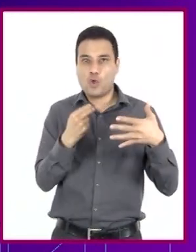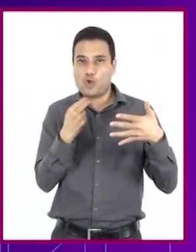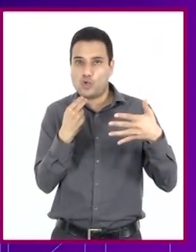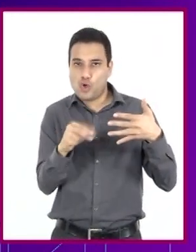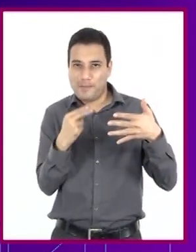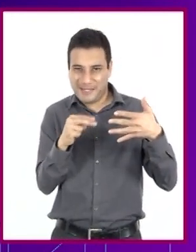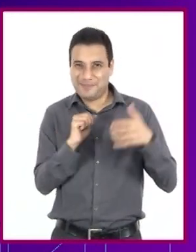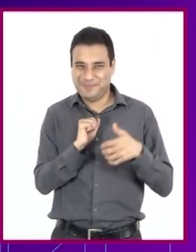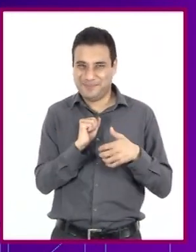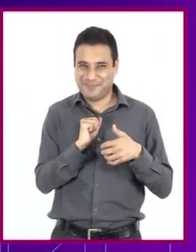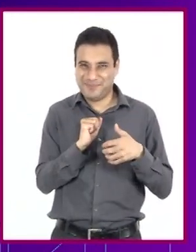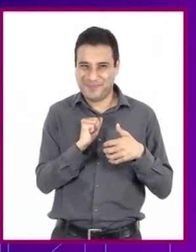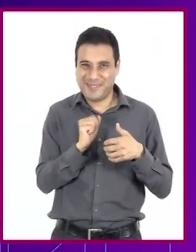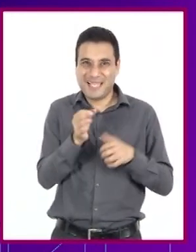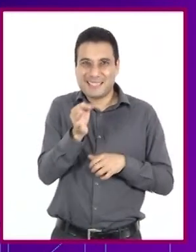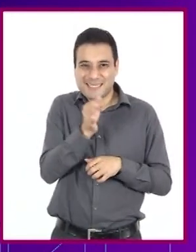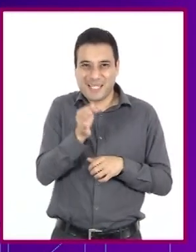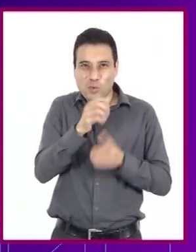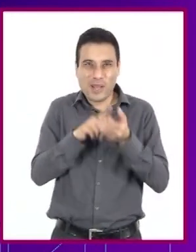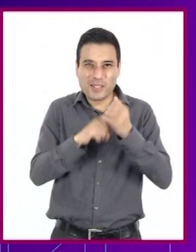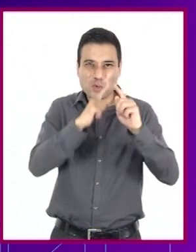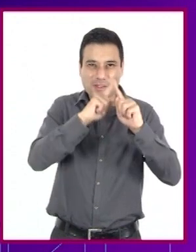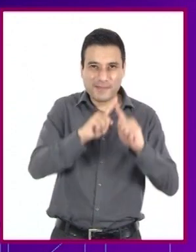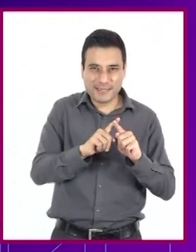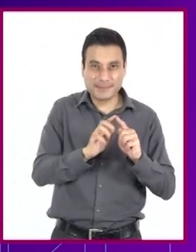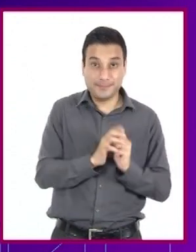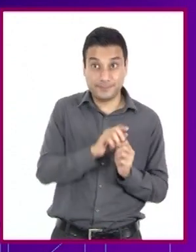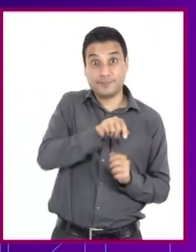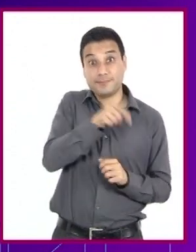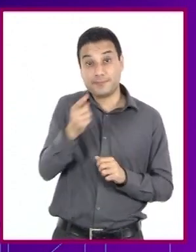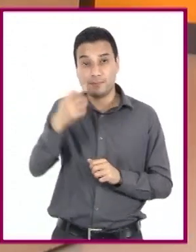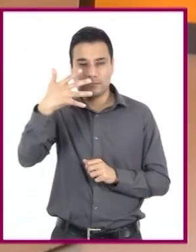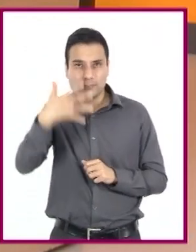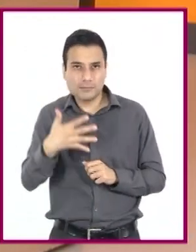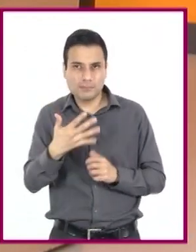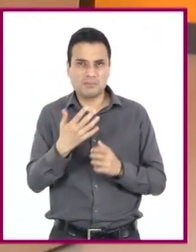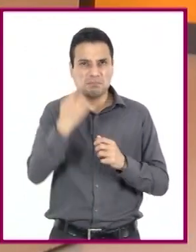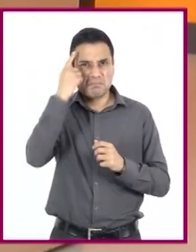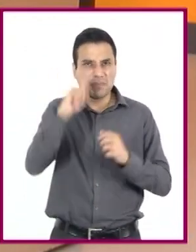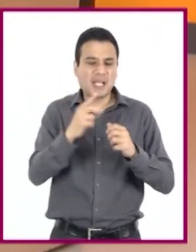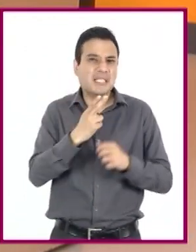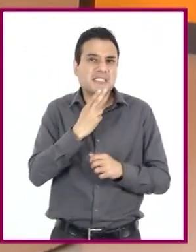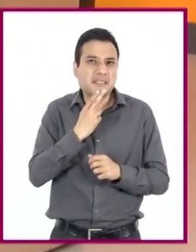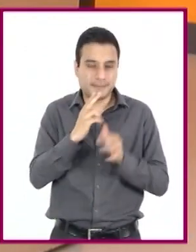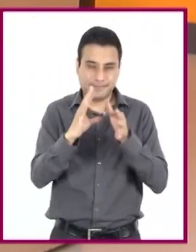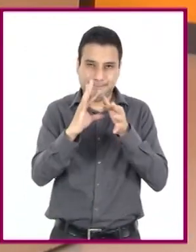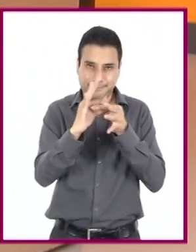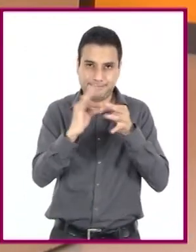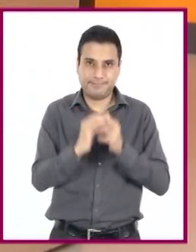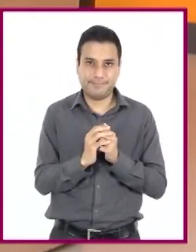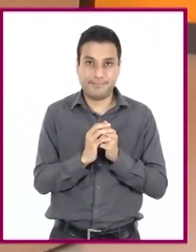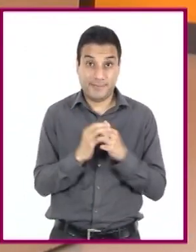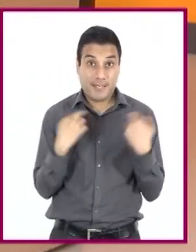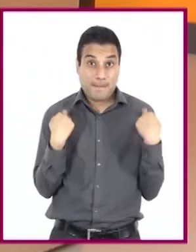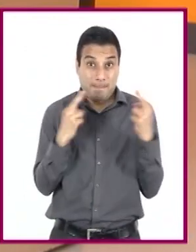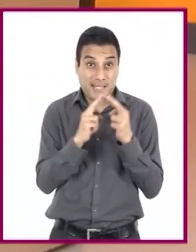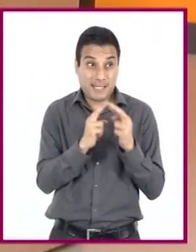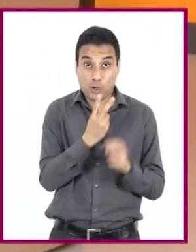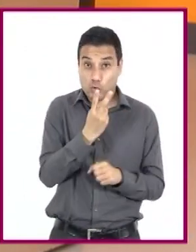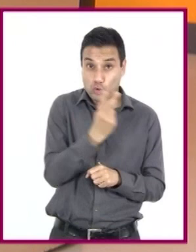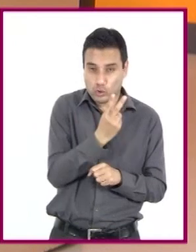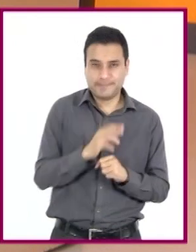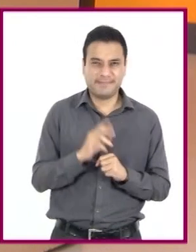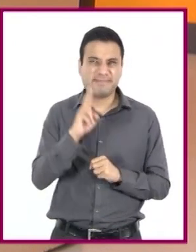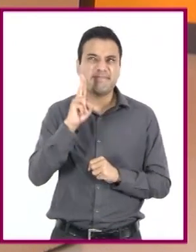del otro lado algunas de sus funciones o características. La profesora Melissa y yo vamos a